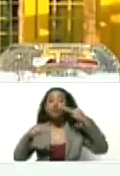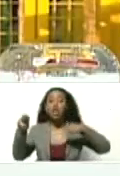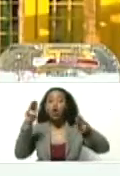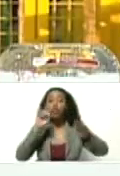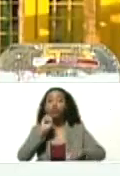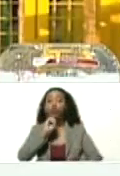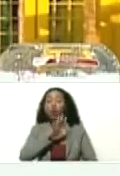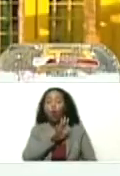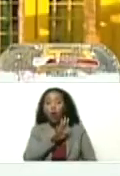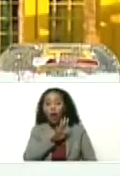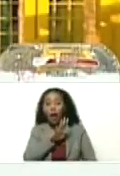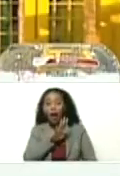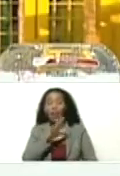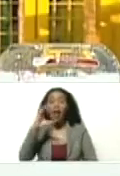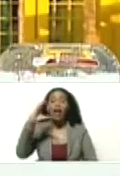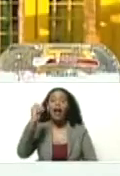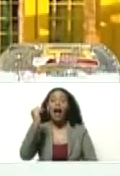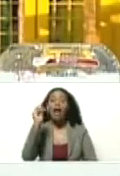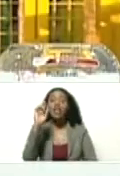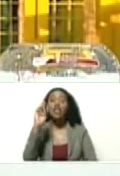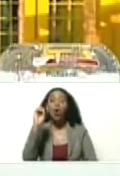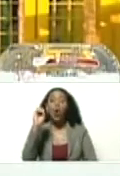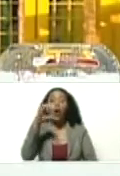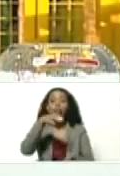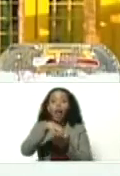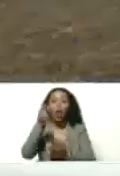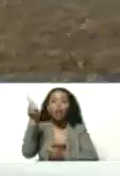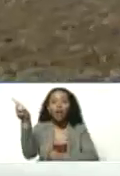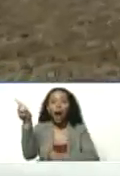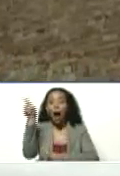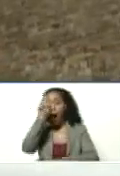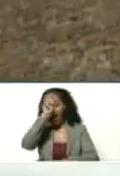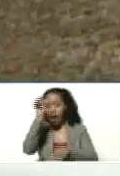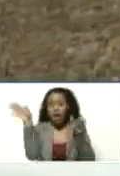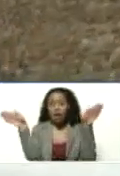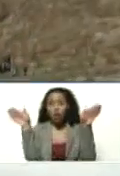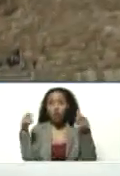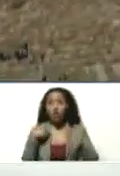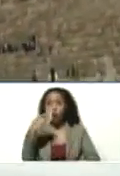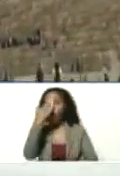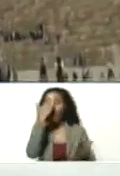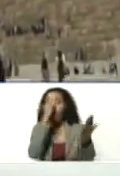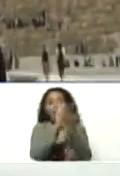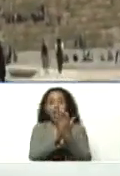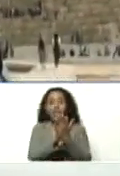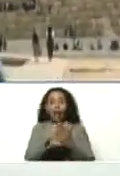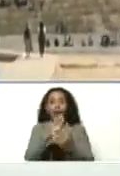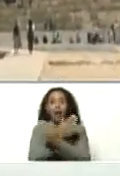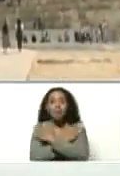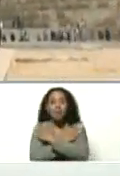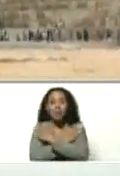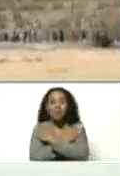Historia del Cairo de Egipto. Y estuve frente a frente con Tutankamen hablando.